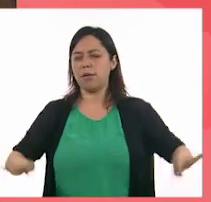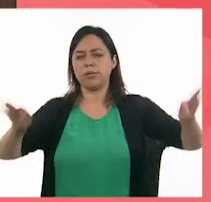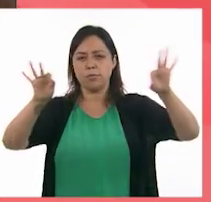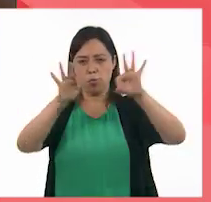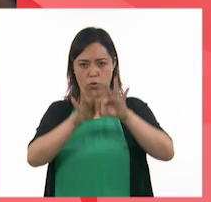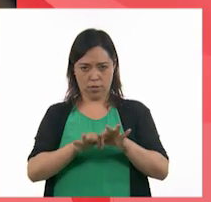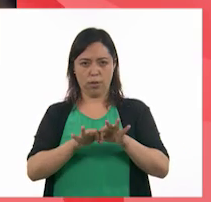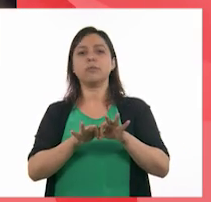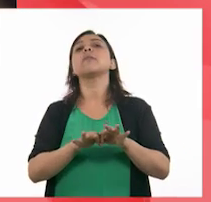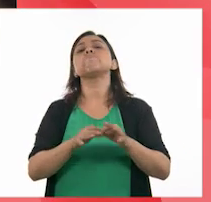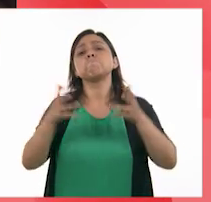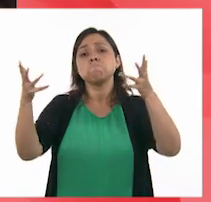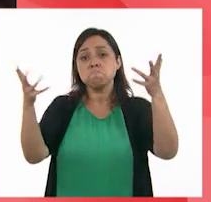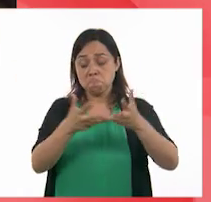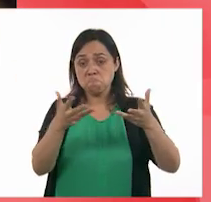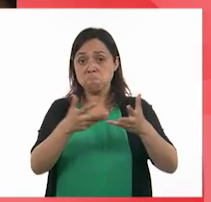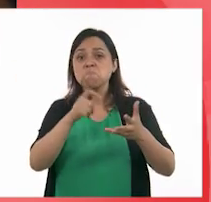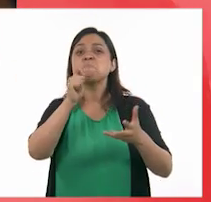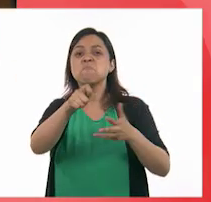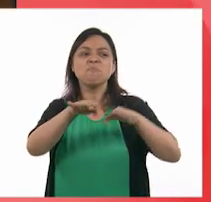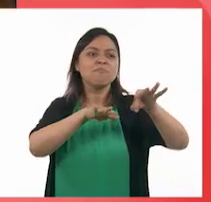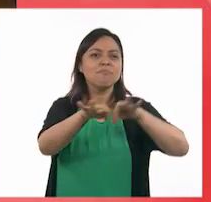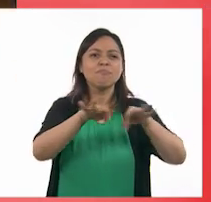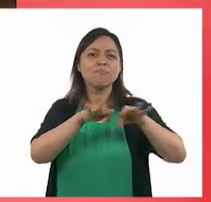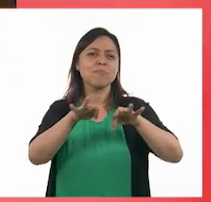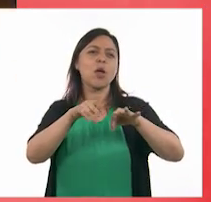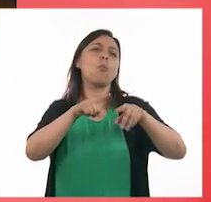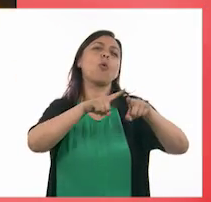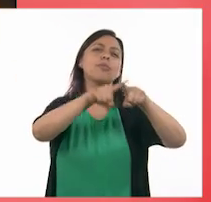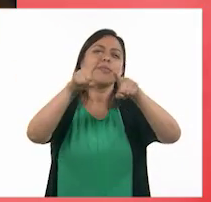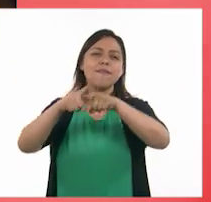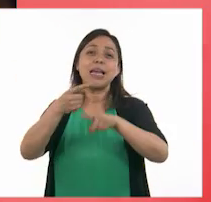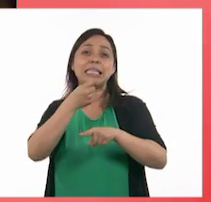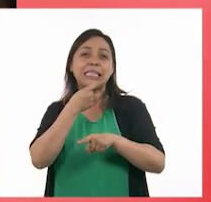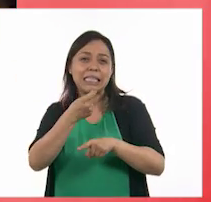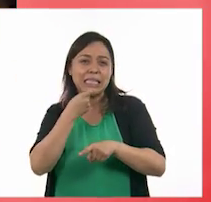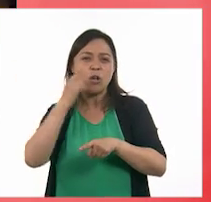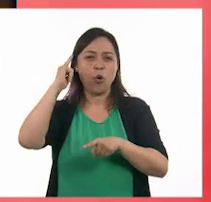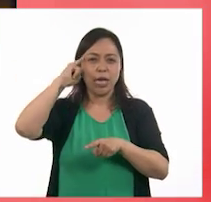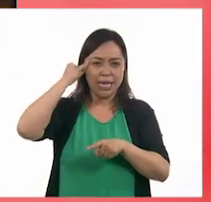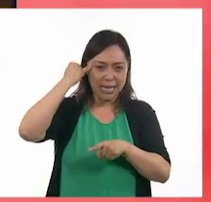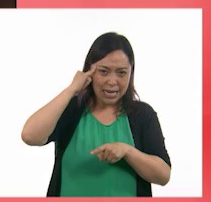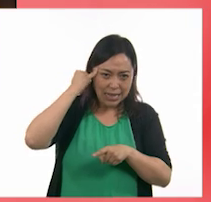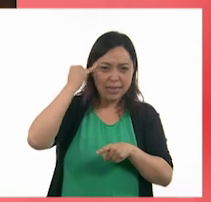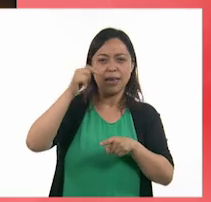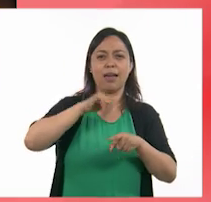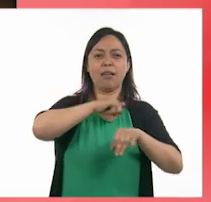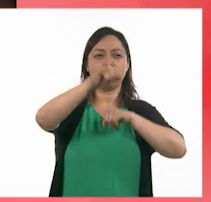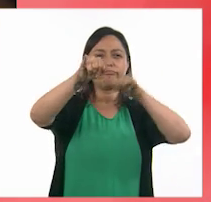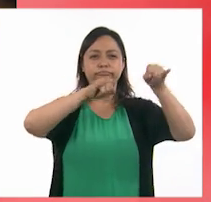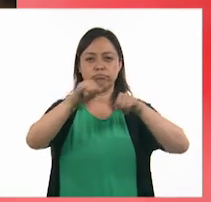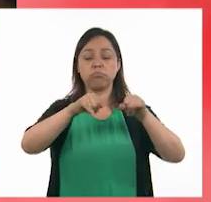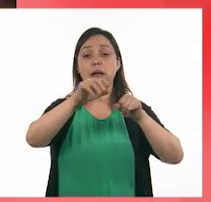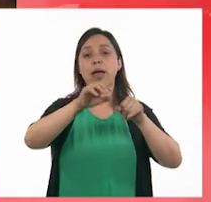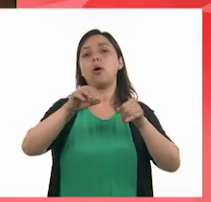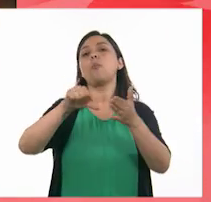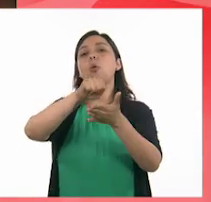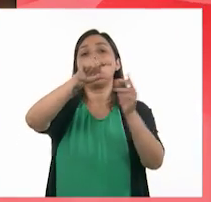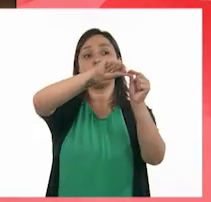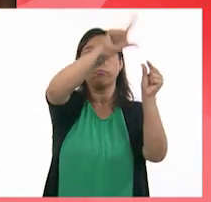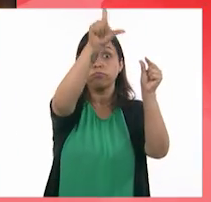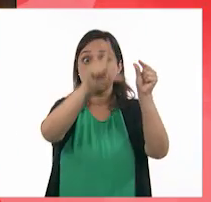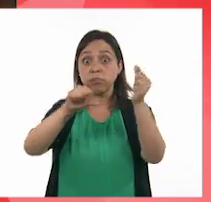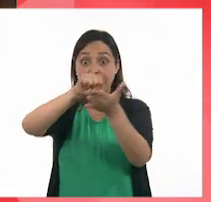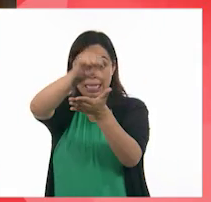están trabajando ahí con niños pues de todos los orígenes del centro y sur del país que vienen